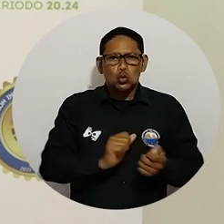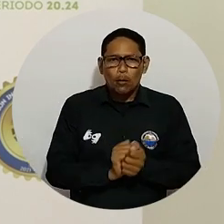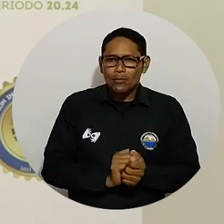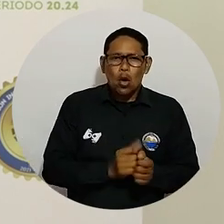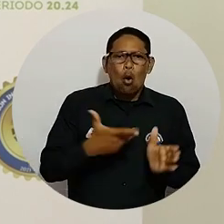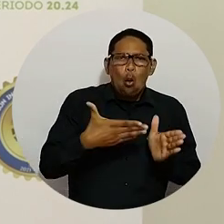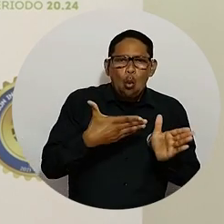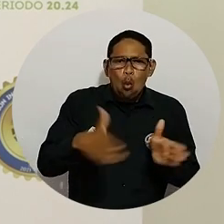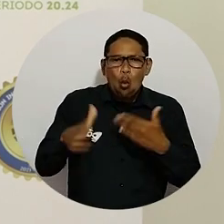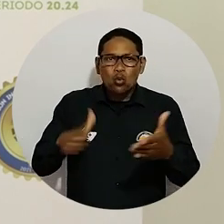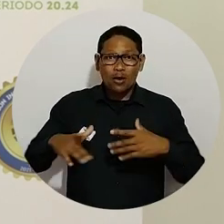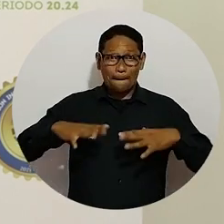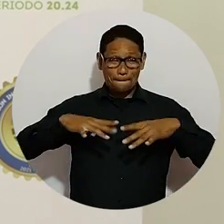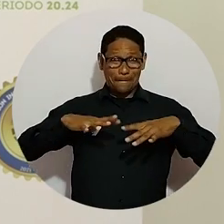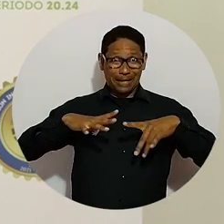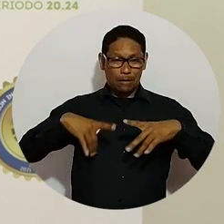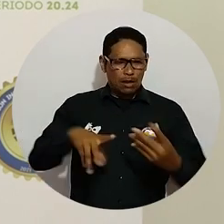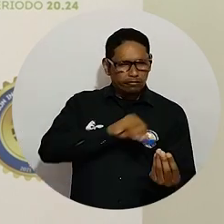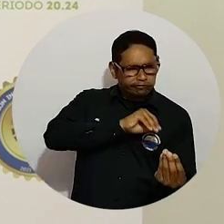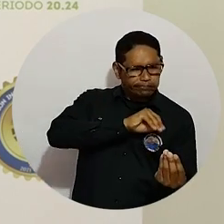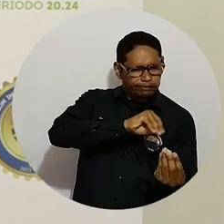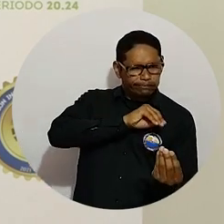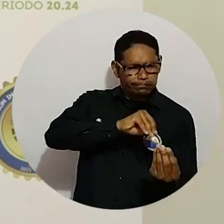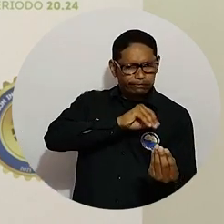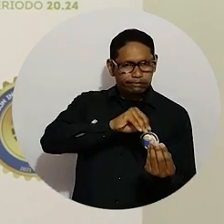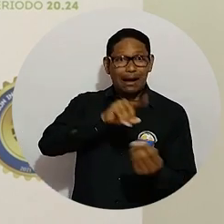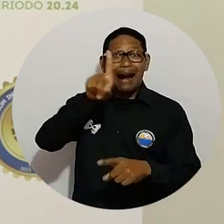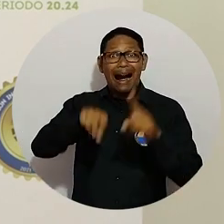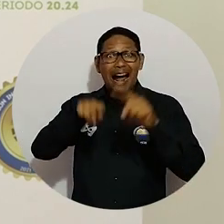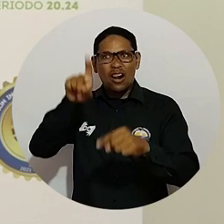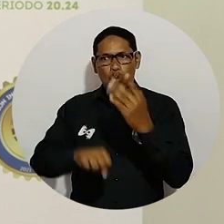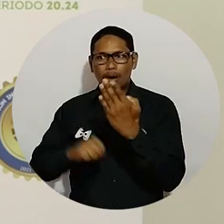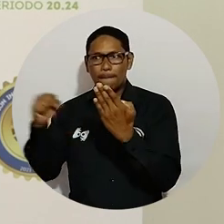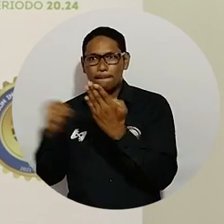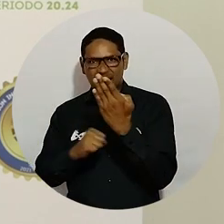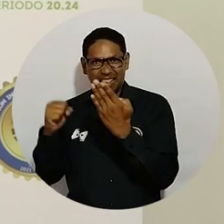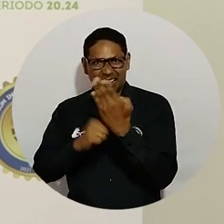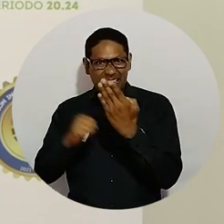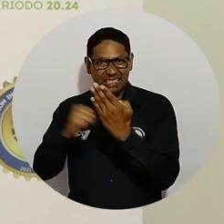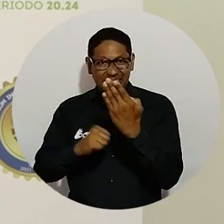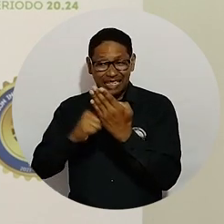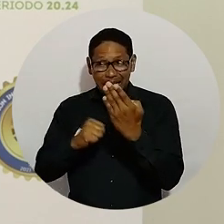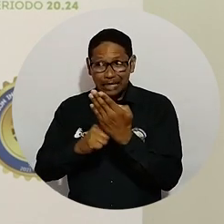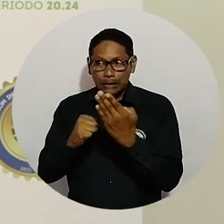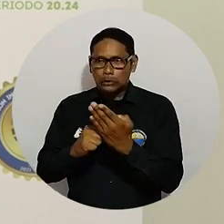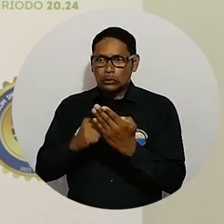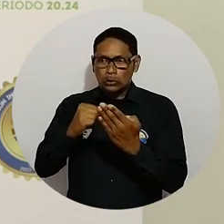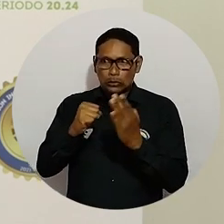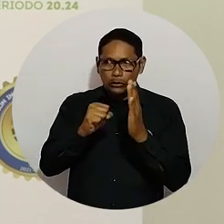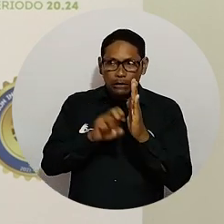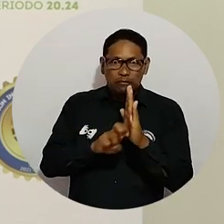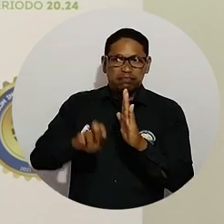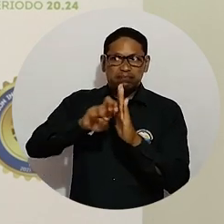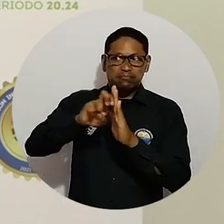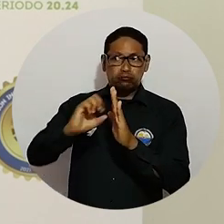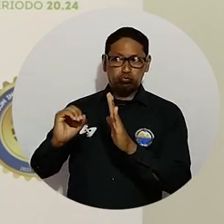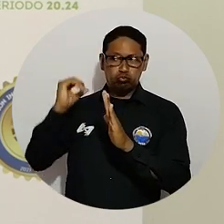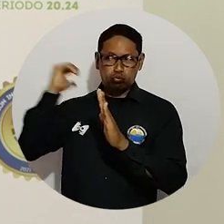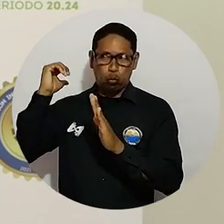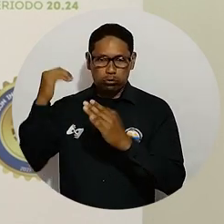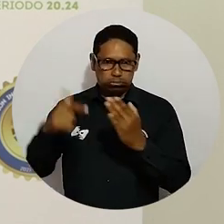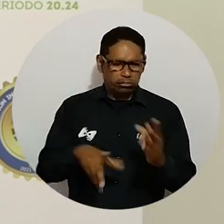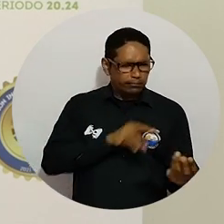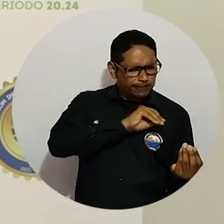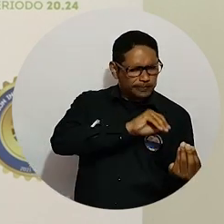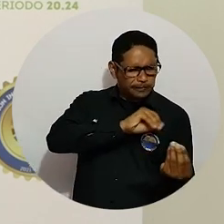que sean introductorios para materias que, pues, por cada carrera sean de un nivel demasiado complejo, esto con el